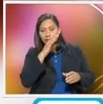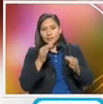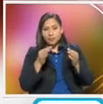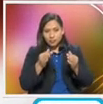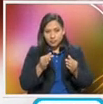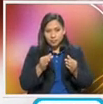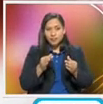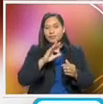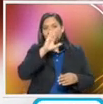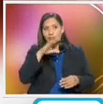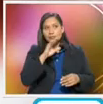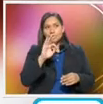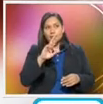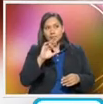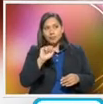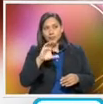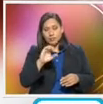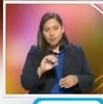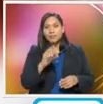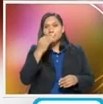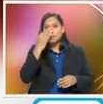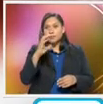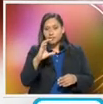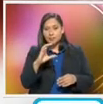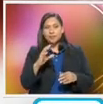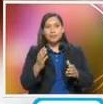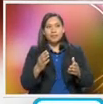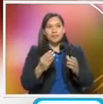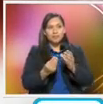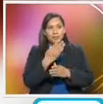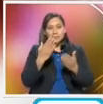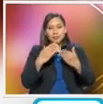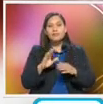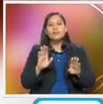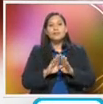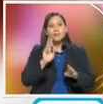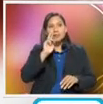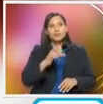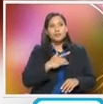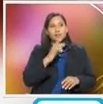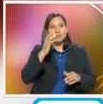finas, cebollín fresco y cilantro fresco. ¿Qué te parece, chef?